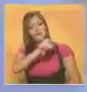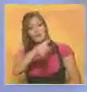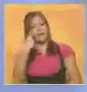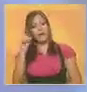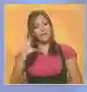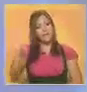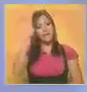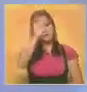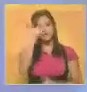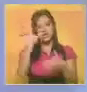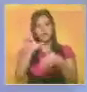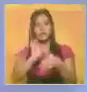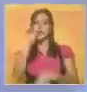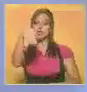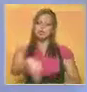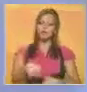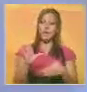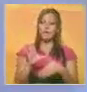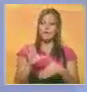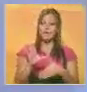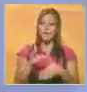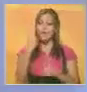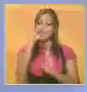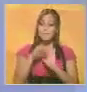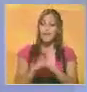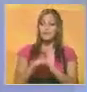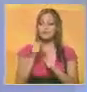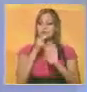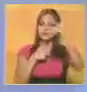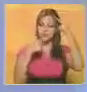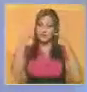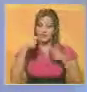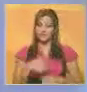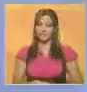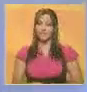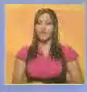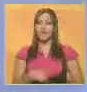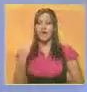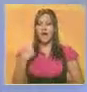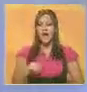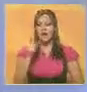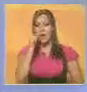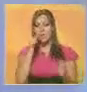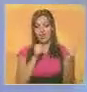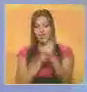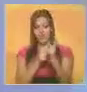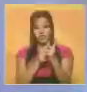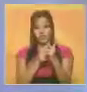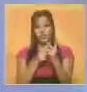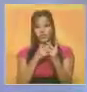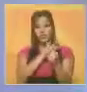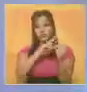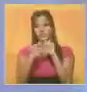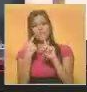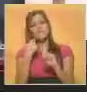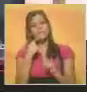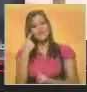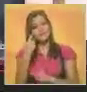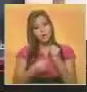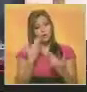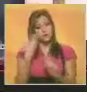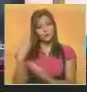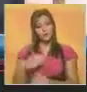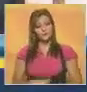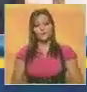de los países latinos y suramericanos, a excepción del presidente Chávez. Fernando Lugo y el presidente peruano saliente, Alan García, veamos. ¿Es